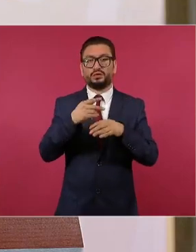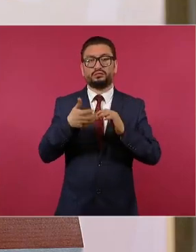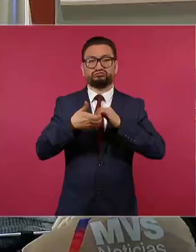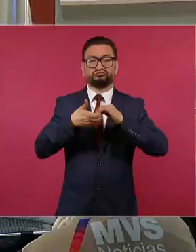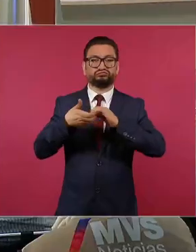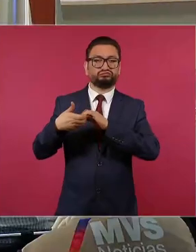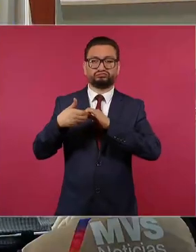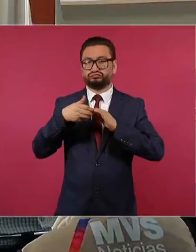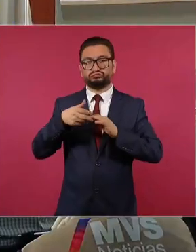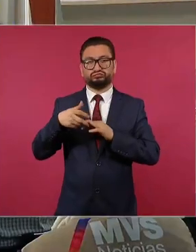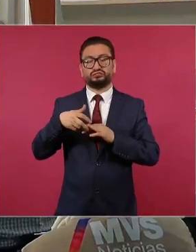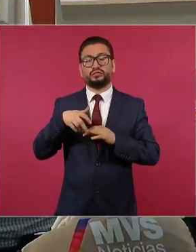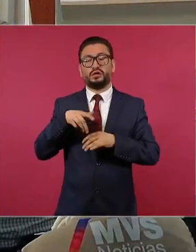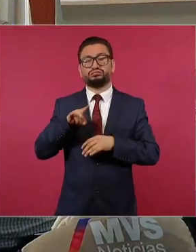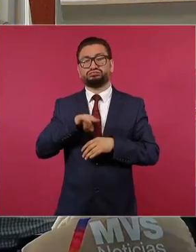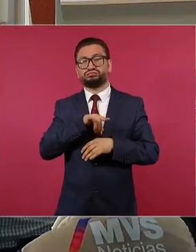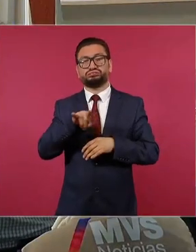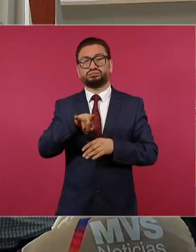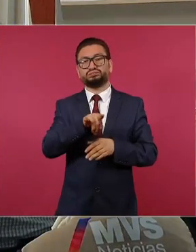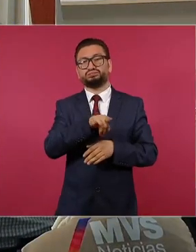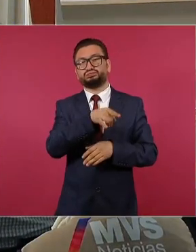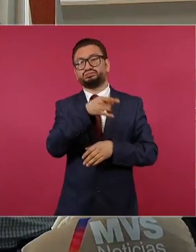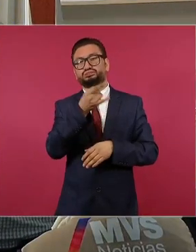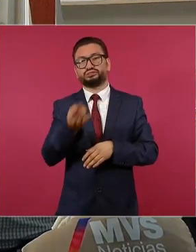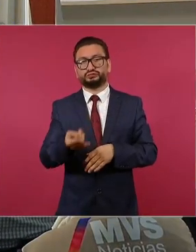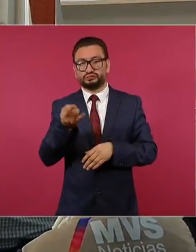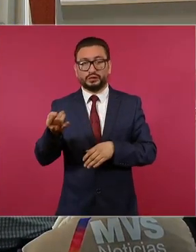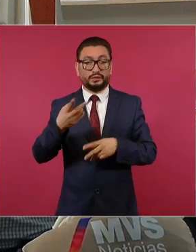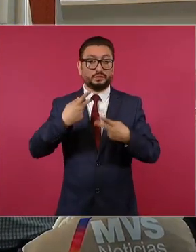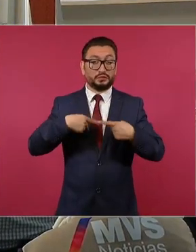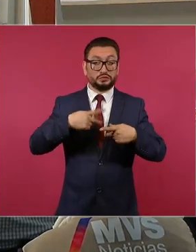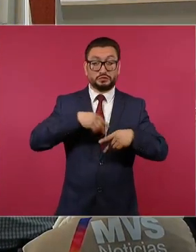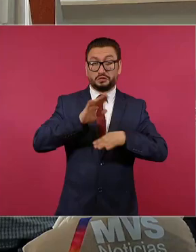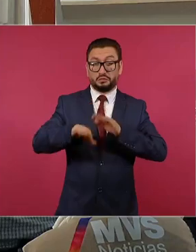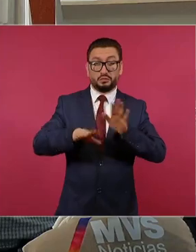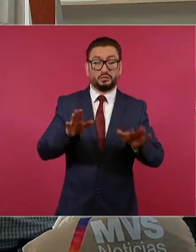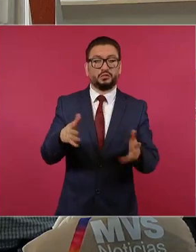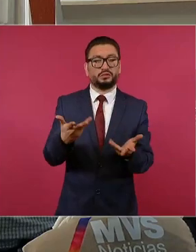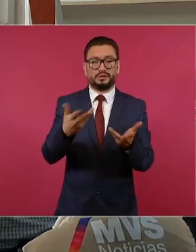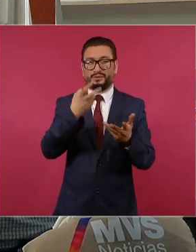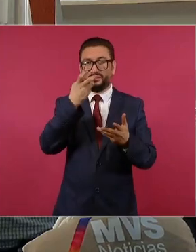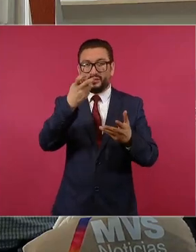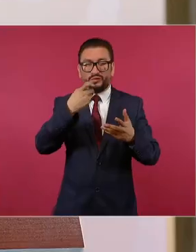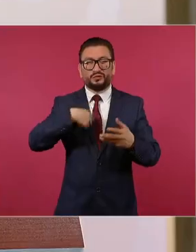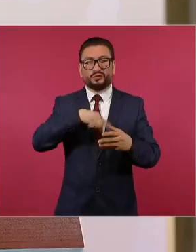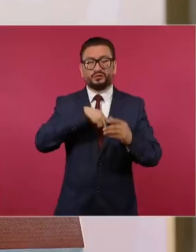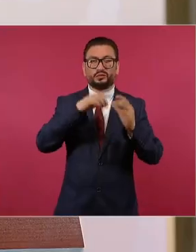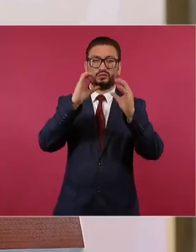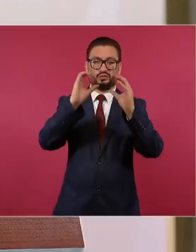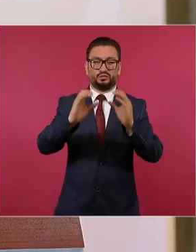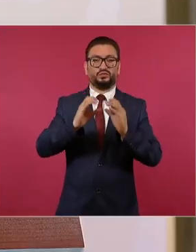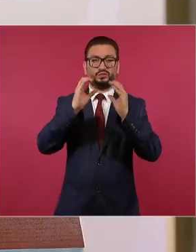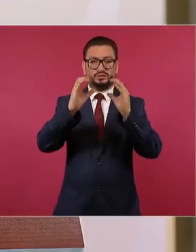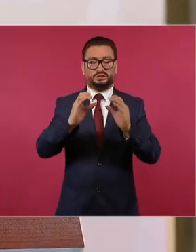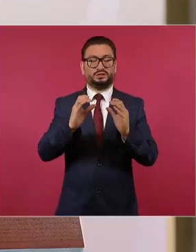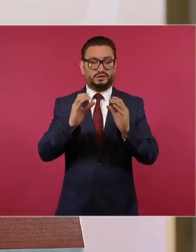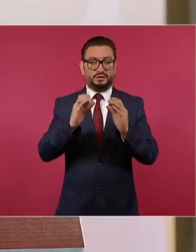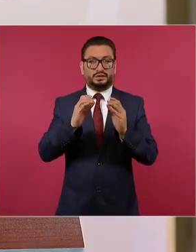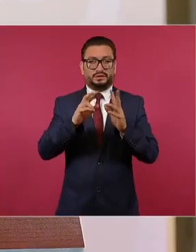o sea, pérdida de vidas humanas. O sea, esa es nuestra labor